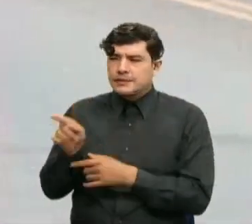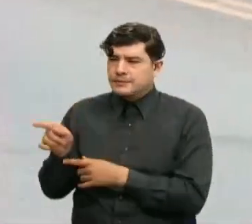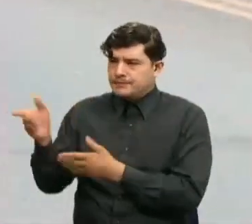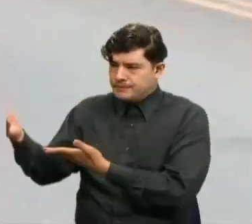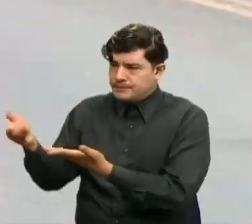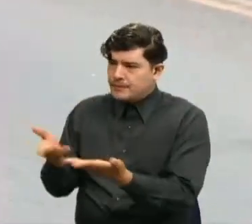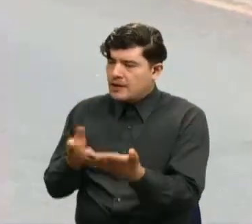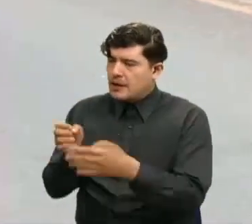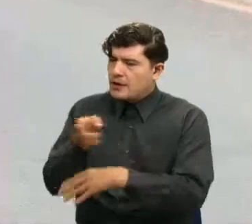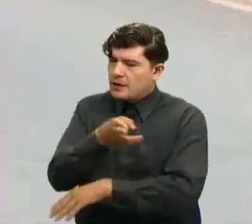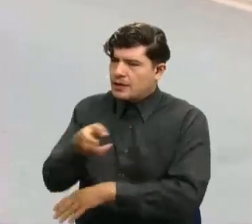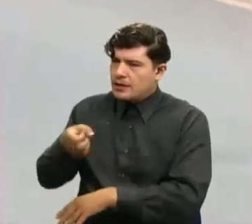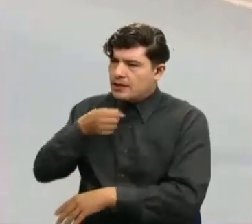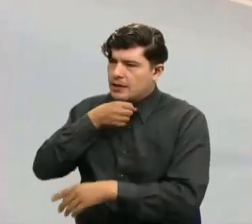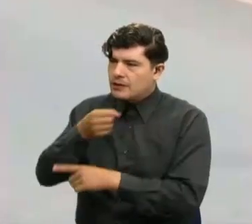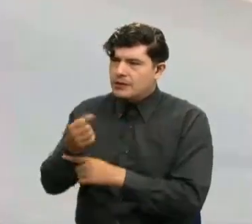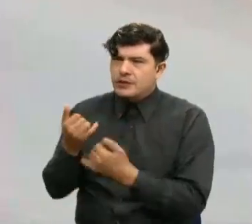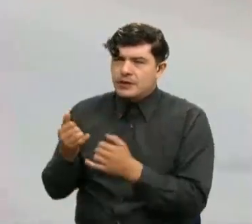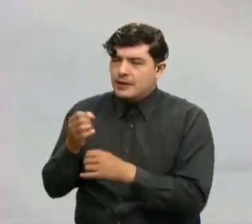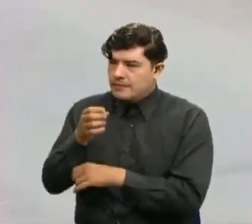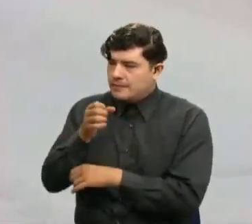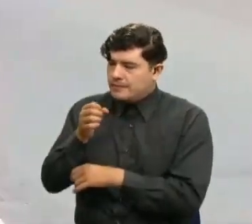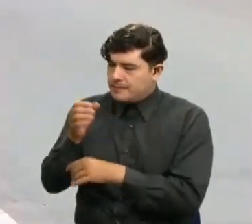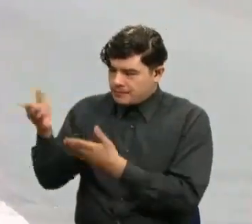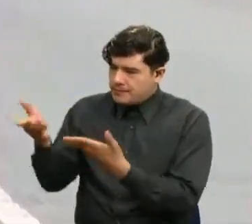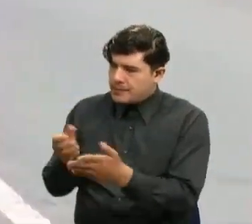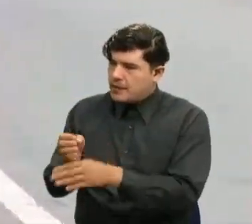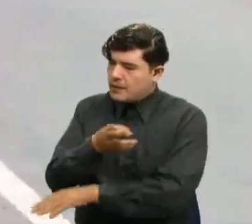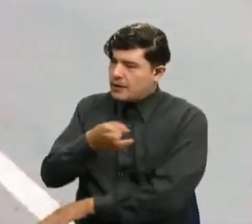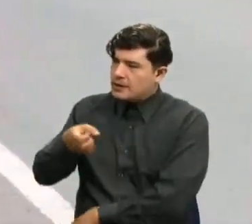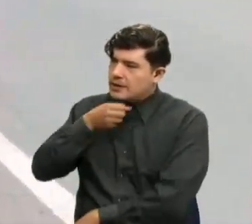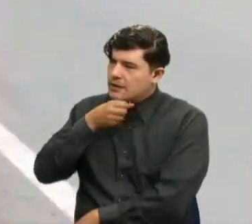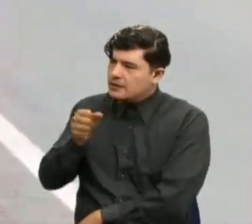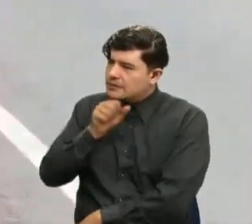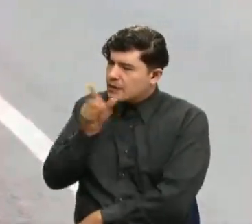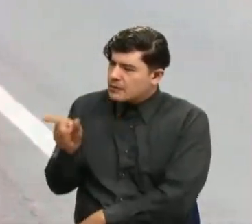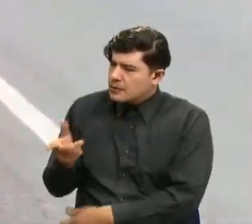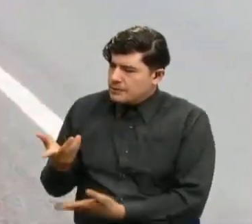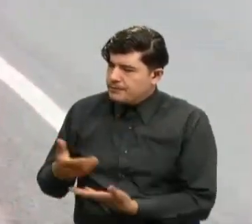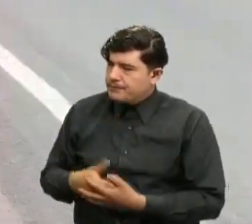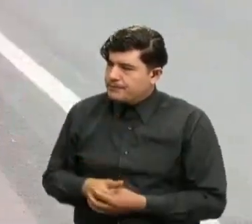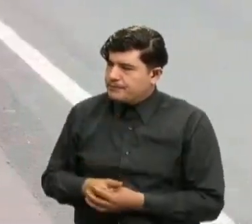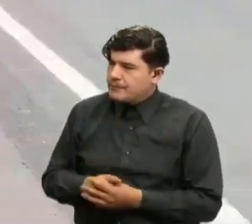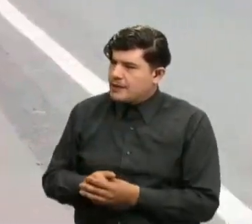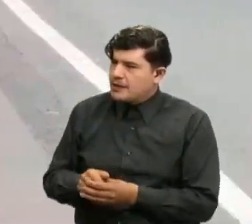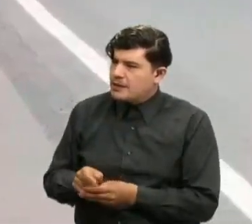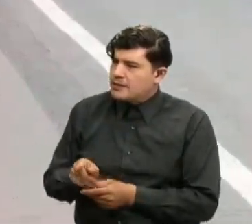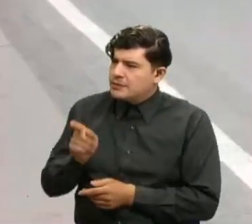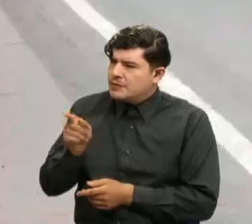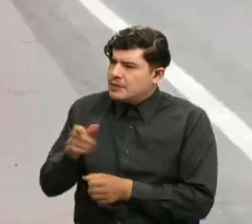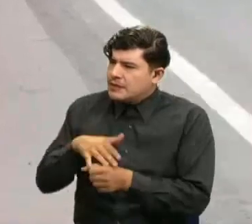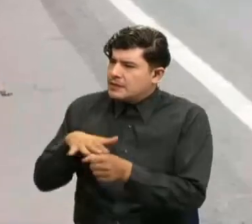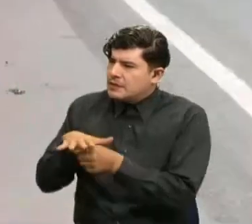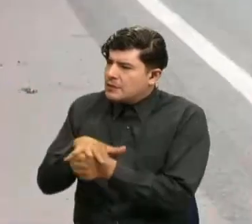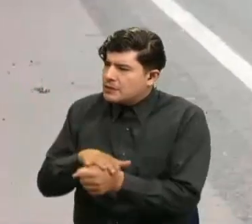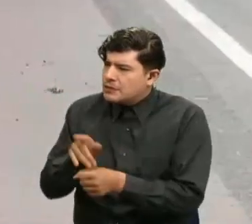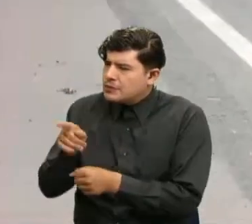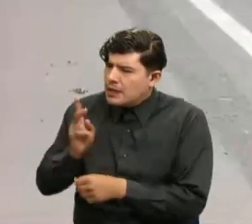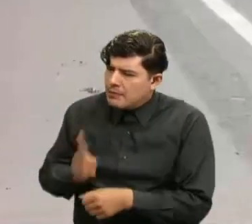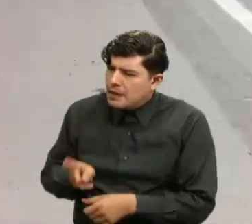hablemos de la situación, vamos a hablar por aquí. Bienvenida a Oriente Noticias, ¿cuál es la situación? ¿Dónde quedó usted? ¿Cuánto lleva caminando? ¿Cuál es la